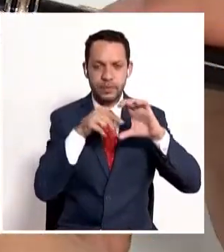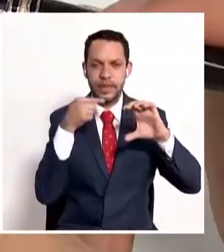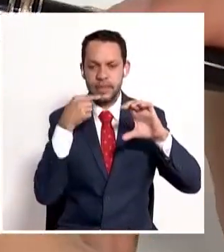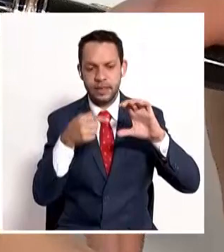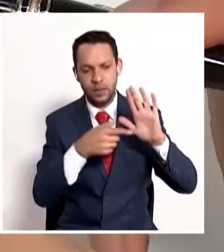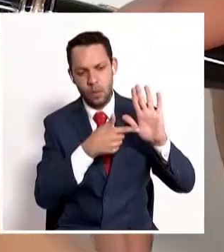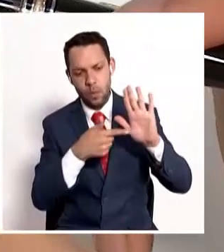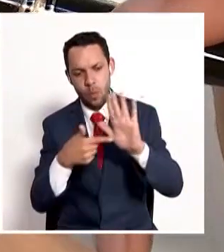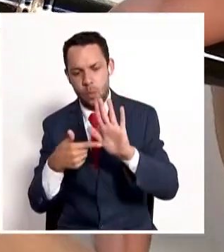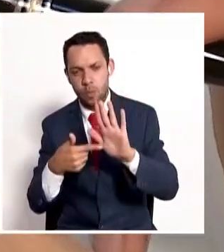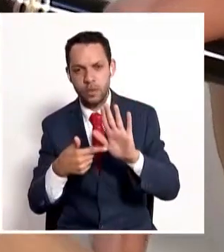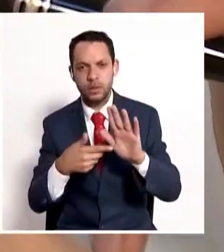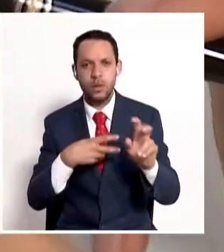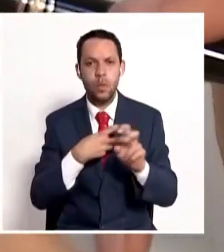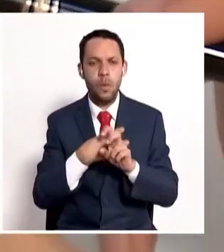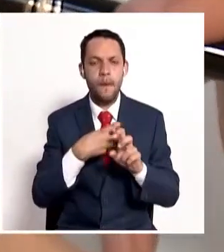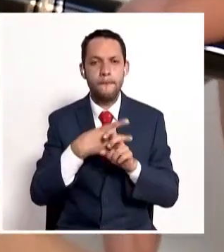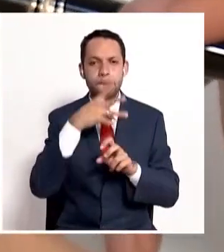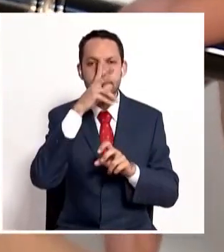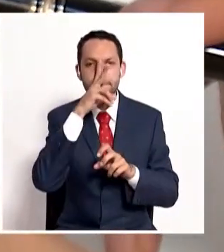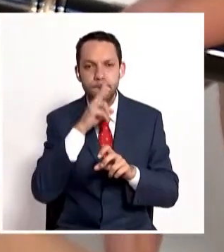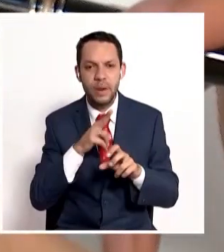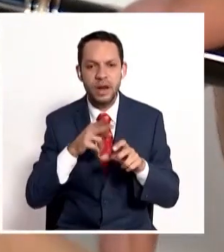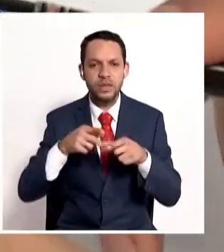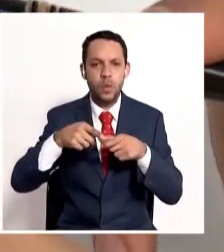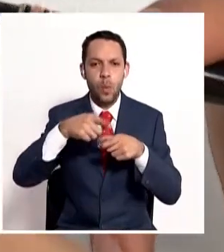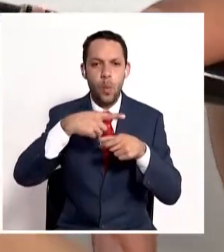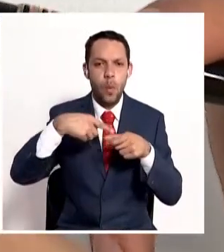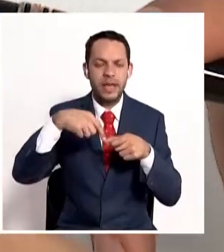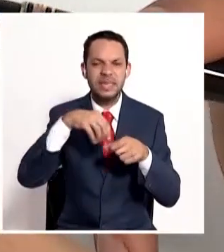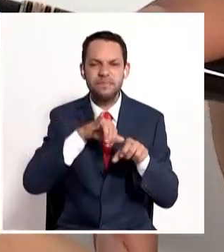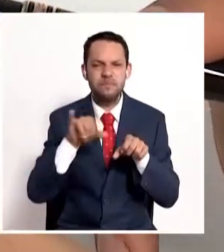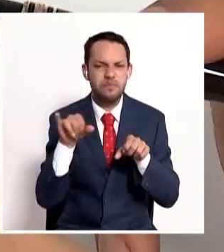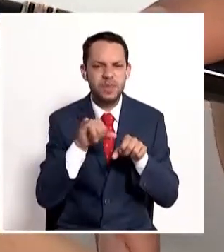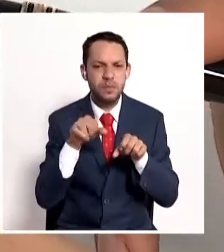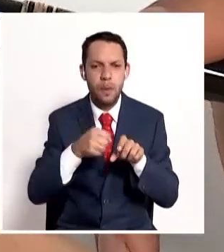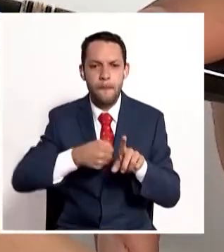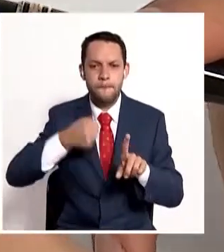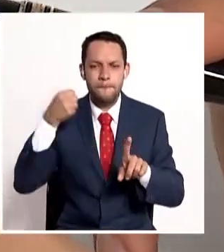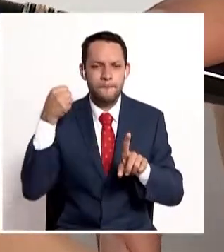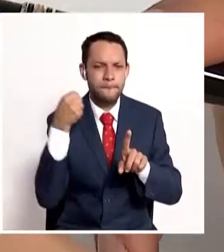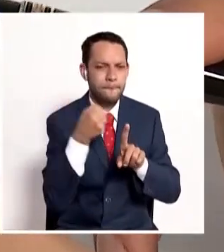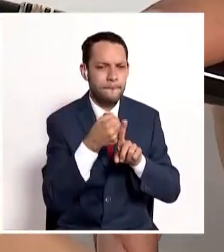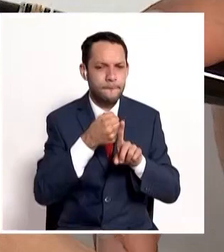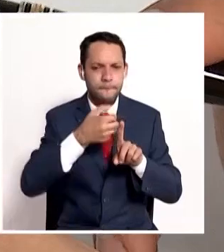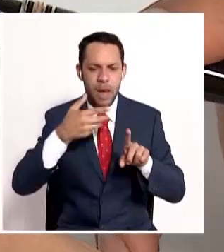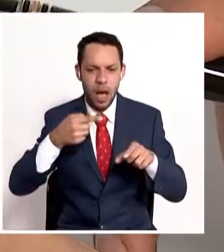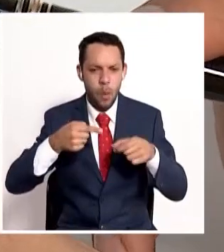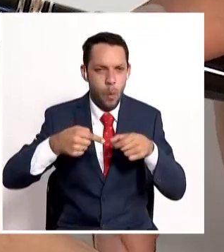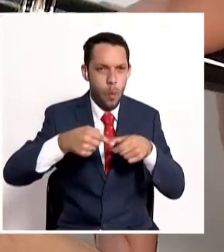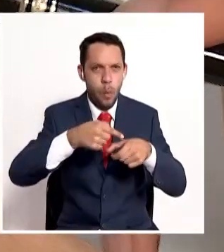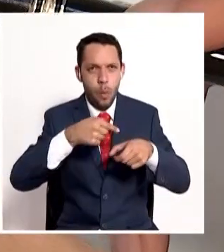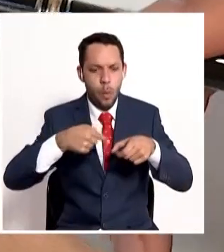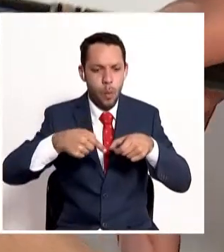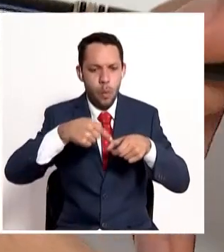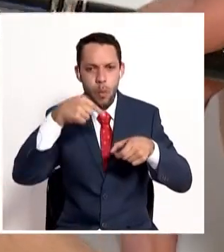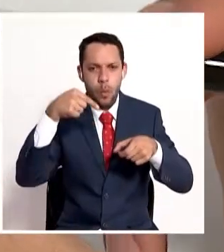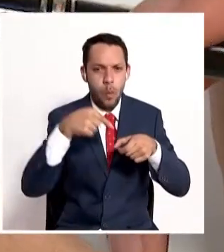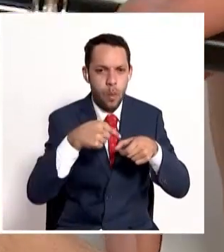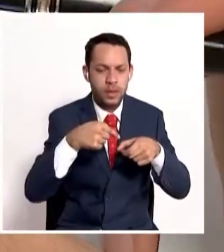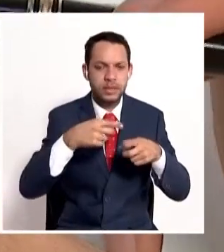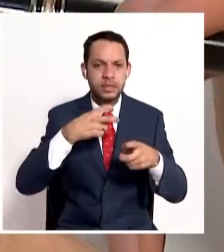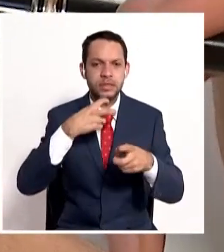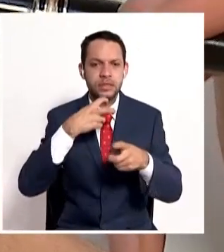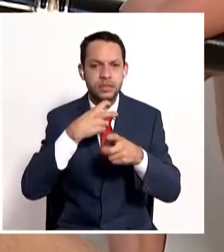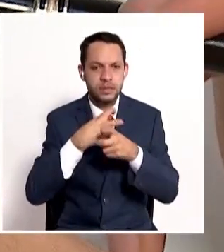es un huequito como si vivieran aquí rota la vértebra pero es realmente que es una herniación del disco hacia arriba es decir el